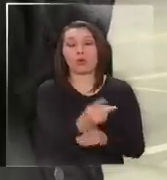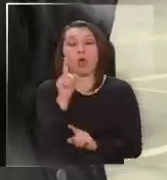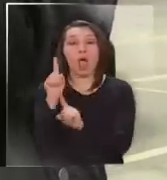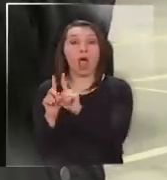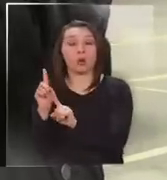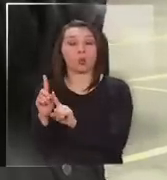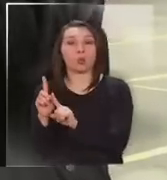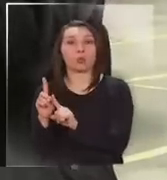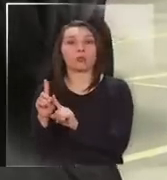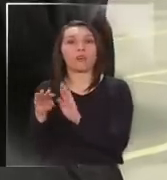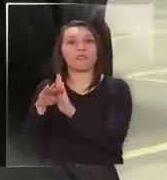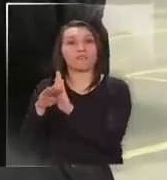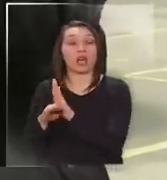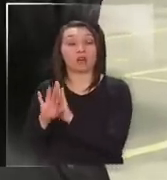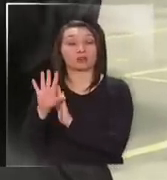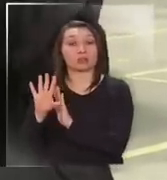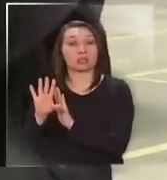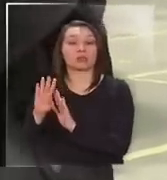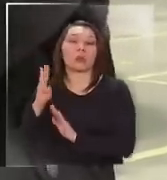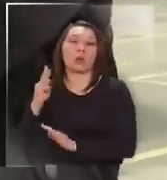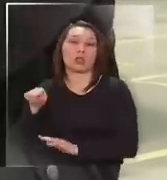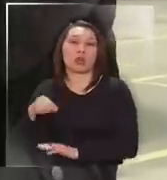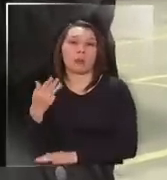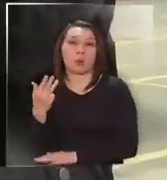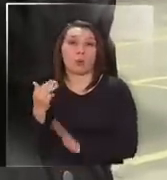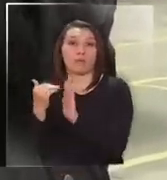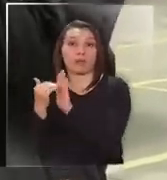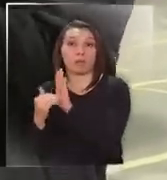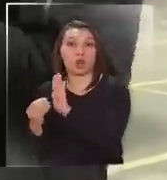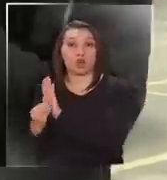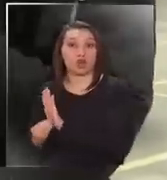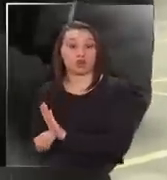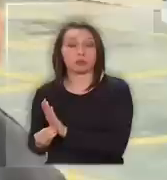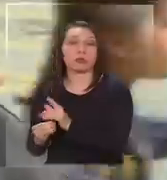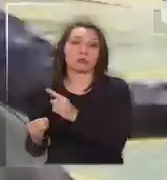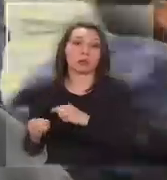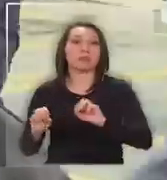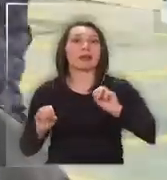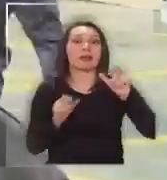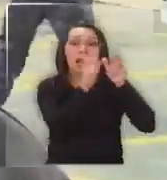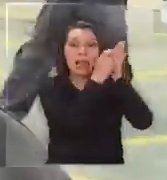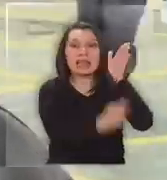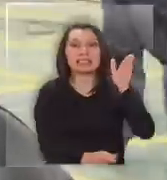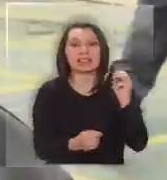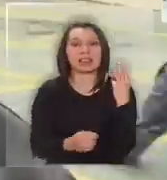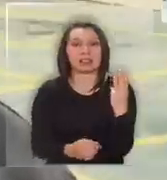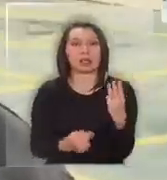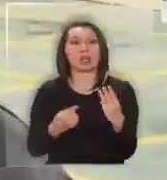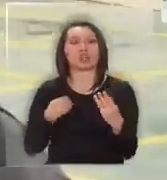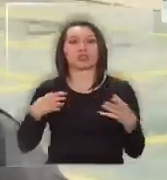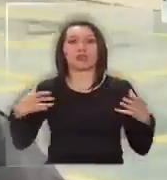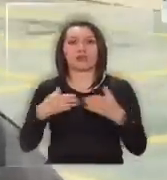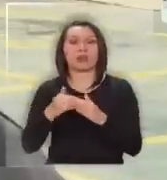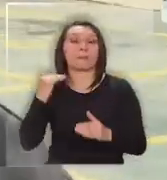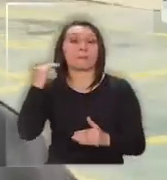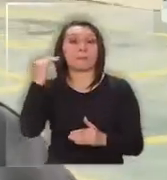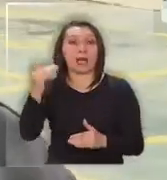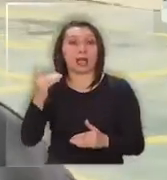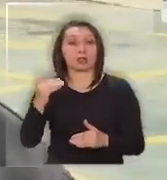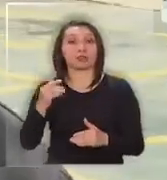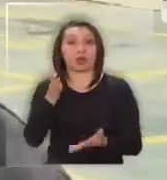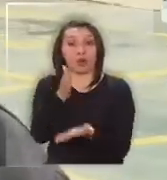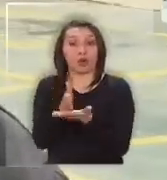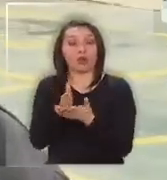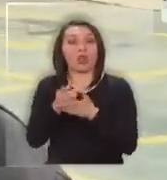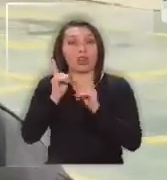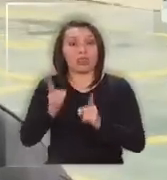está bajo del 5, o sea 4,9 o inferior, quedan en lista 3. Pero yo soy la brigadier mayor. Por ende, si el